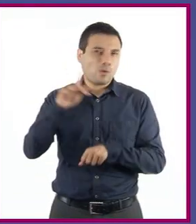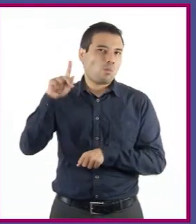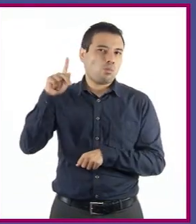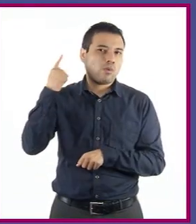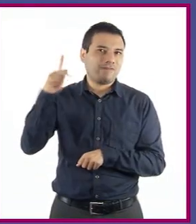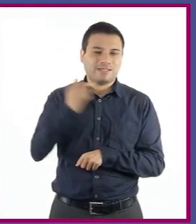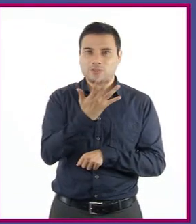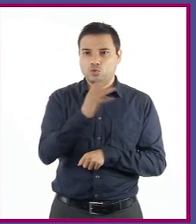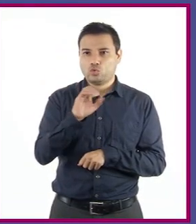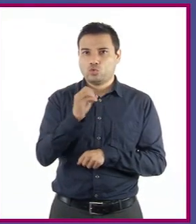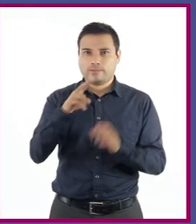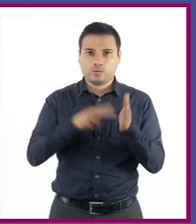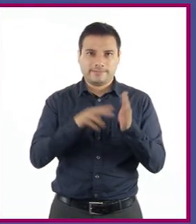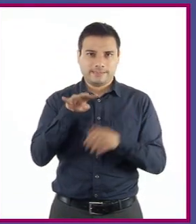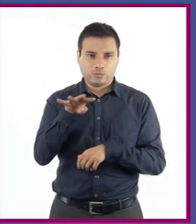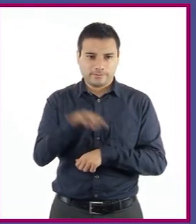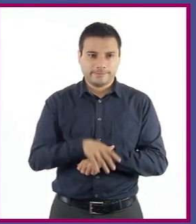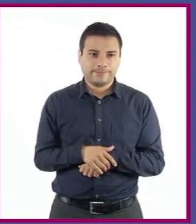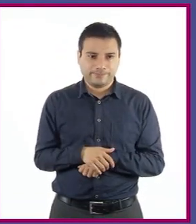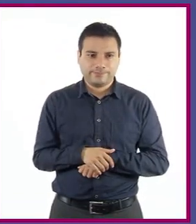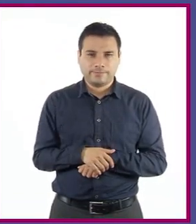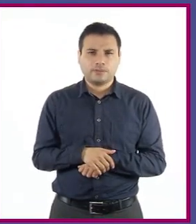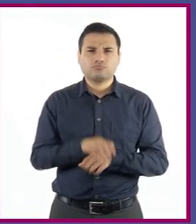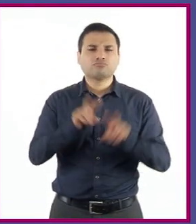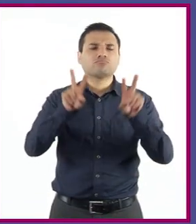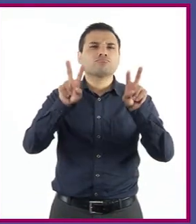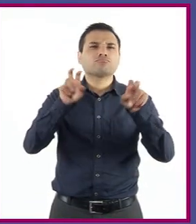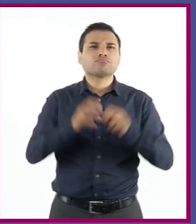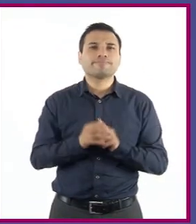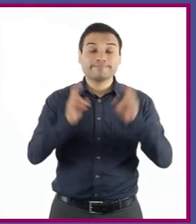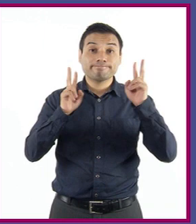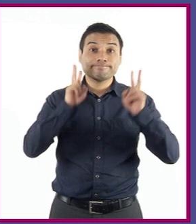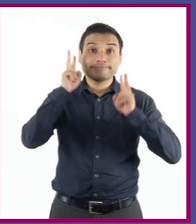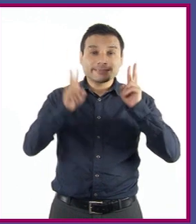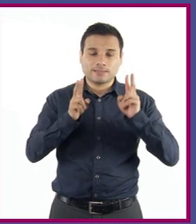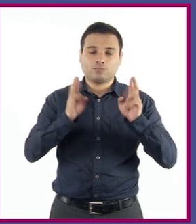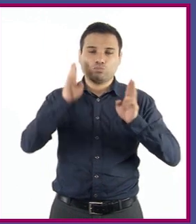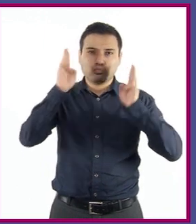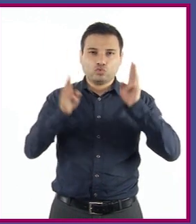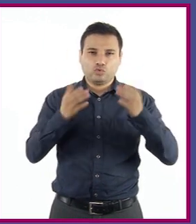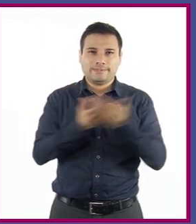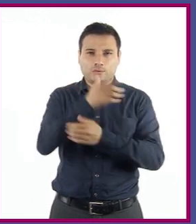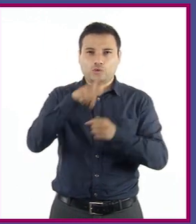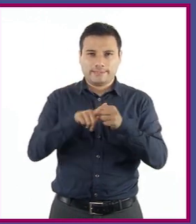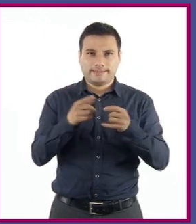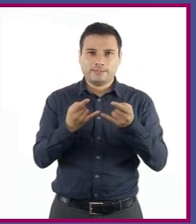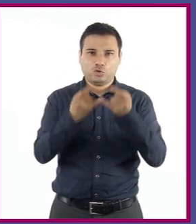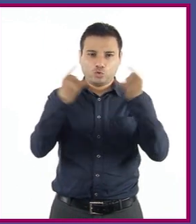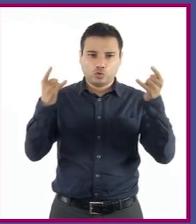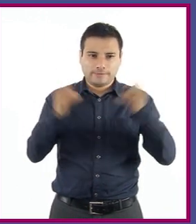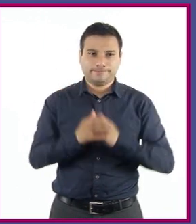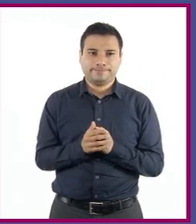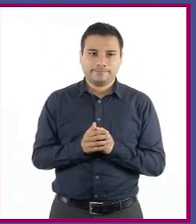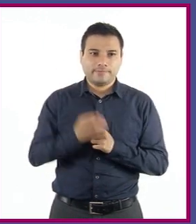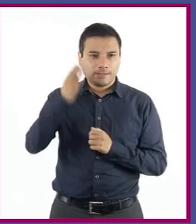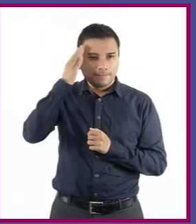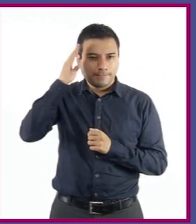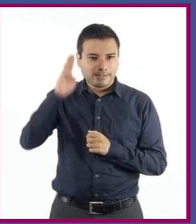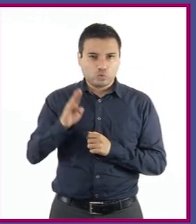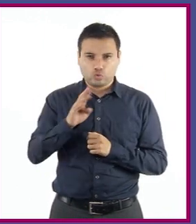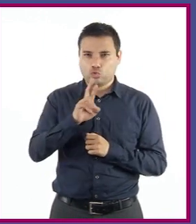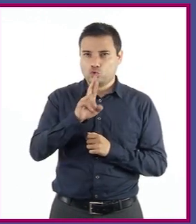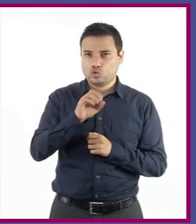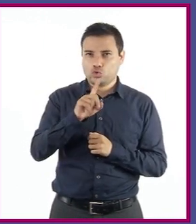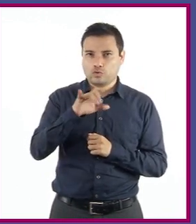5 de octubre de 2019. Asunto: visita al Museo Nacional de Historia. Maestro Rodolfo Reyes